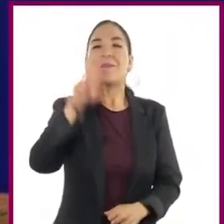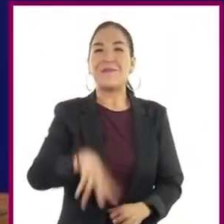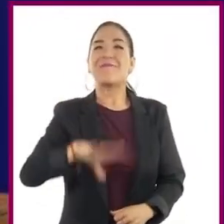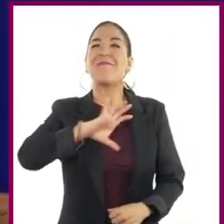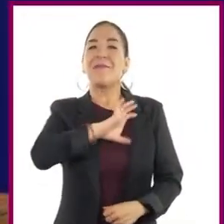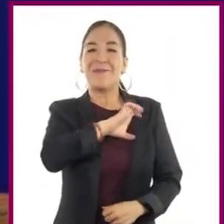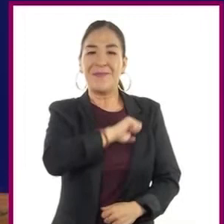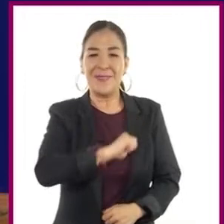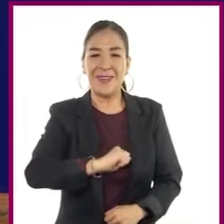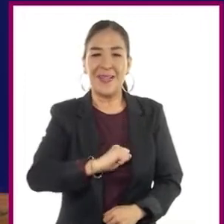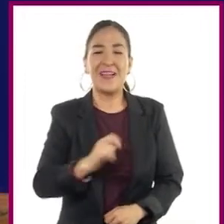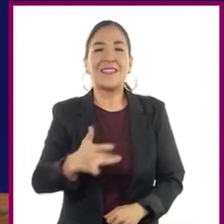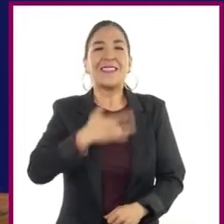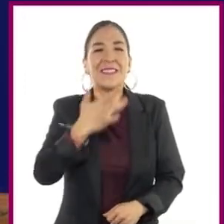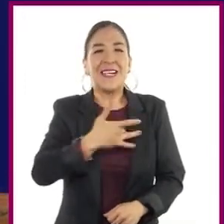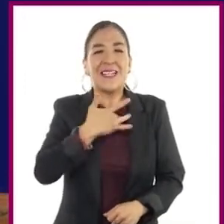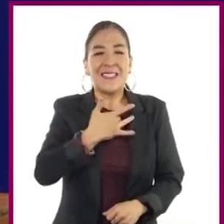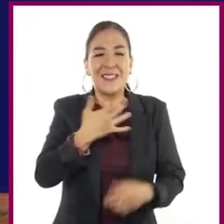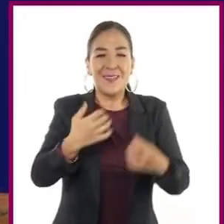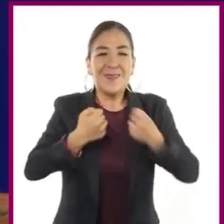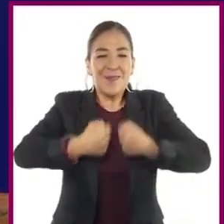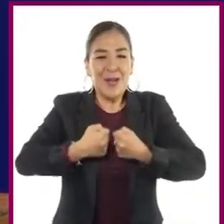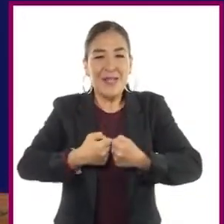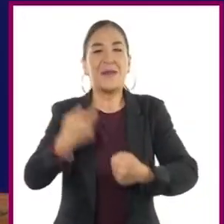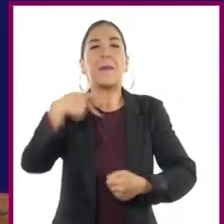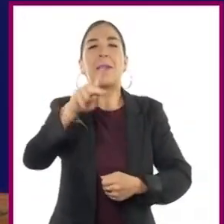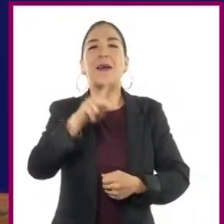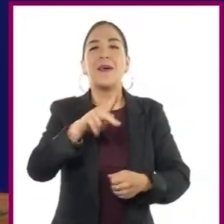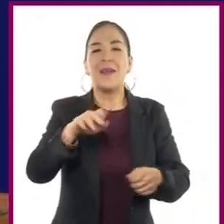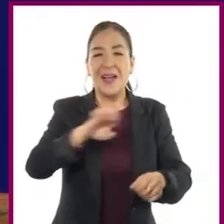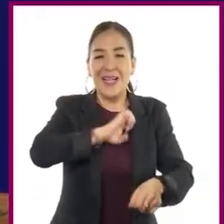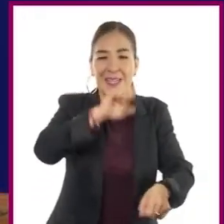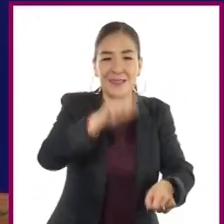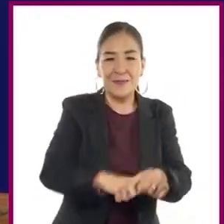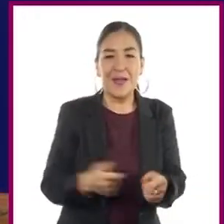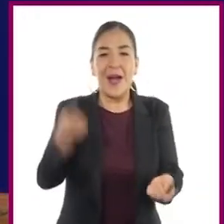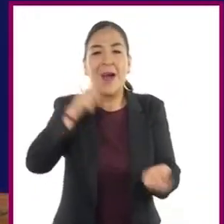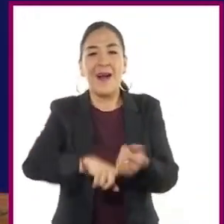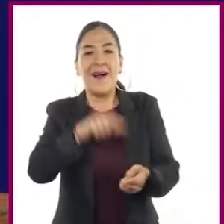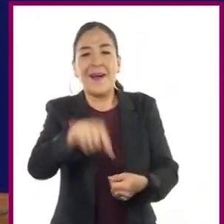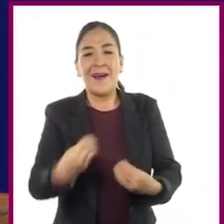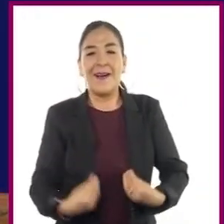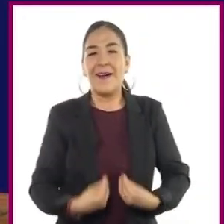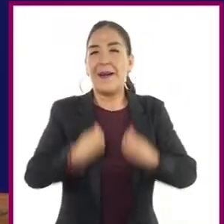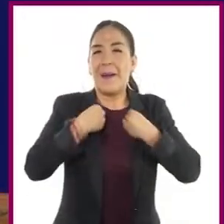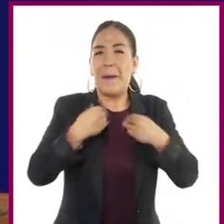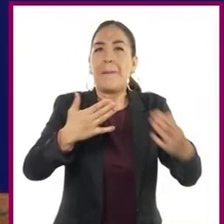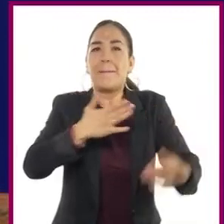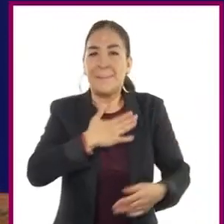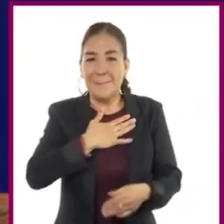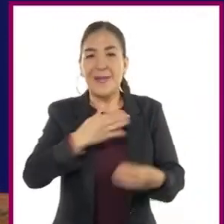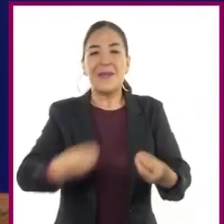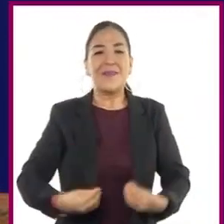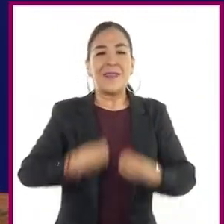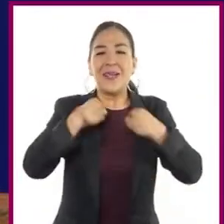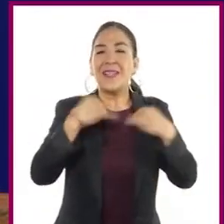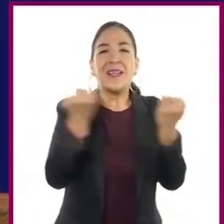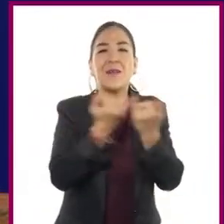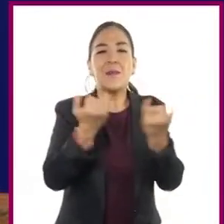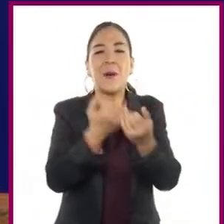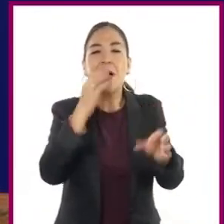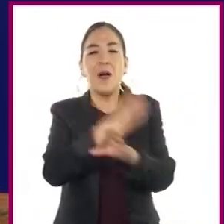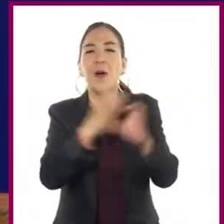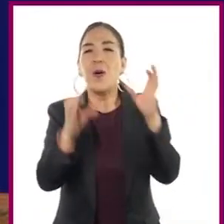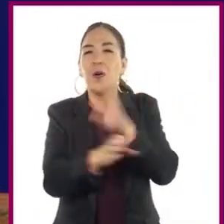Me hizo sentir minúsculo, pero a la vez especial ante la vida. Ante mi vida, como ver las cosas desde